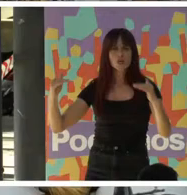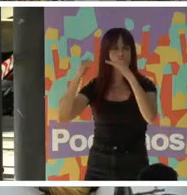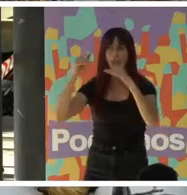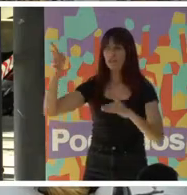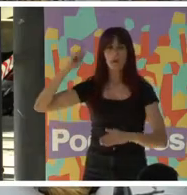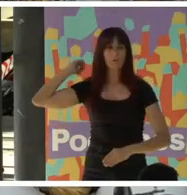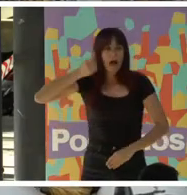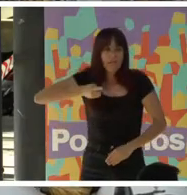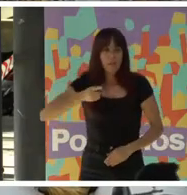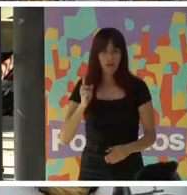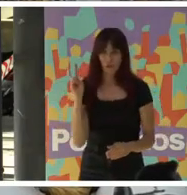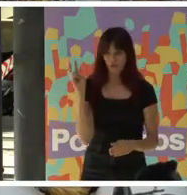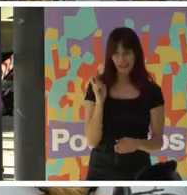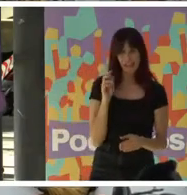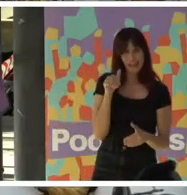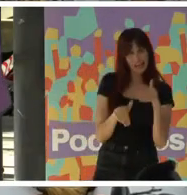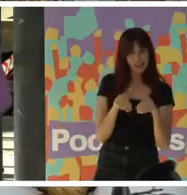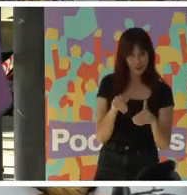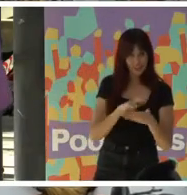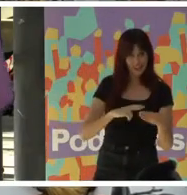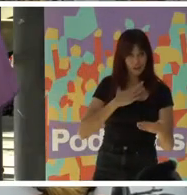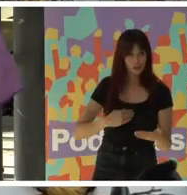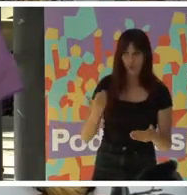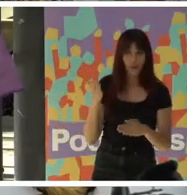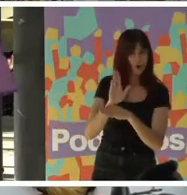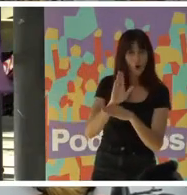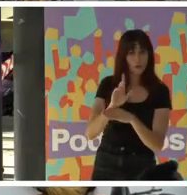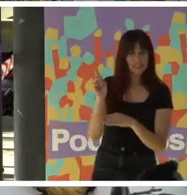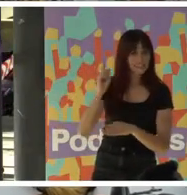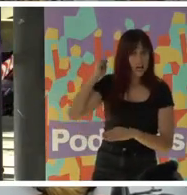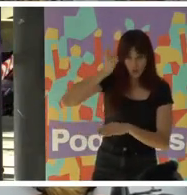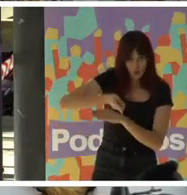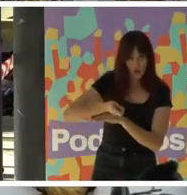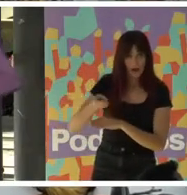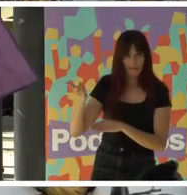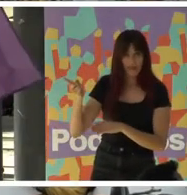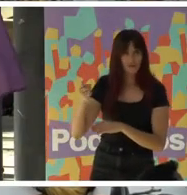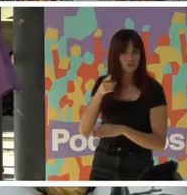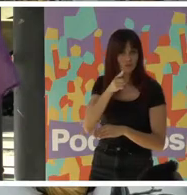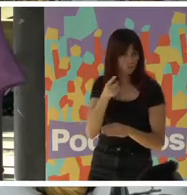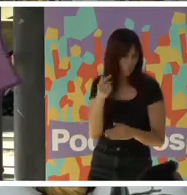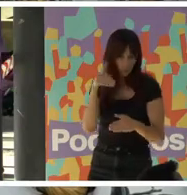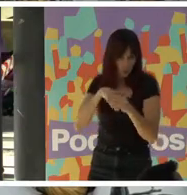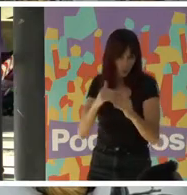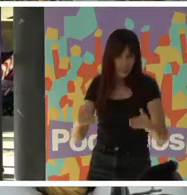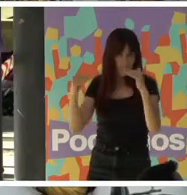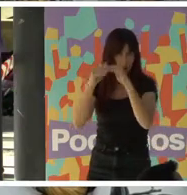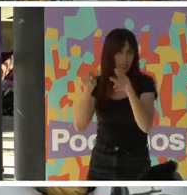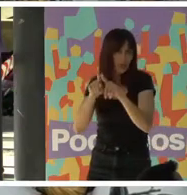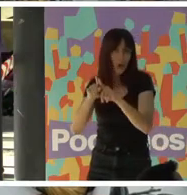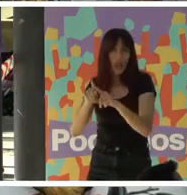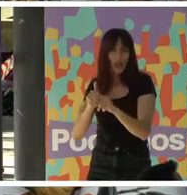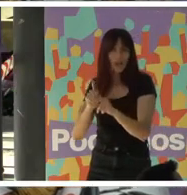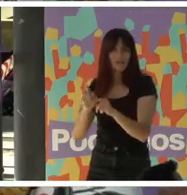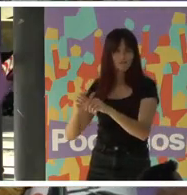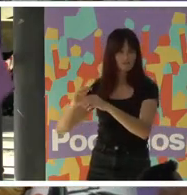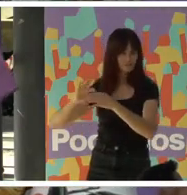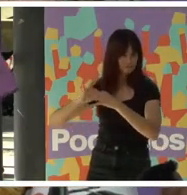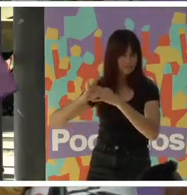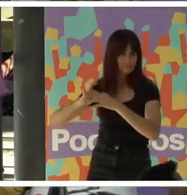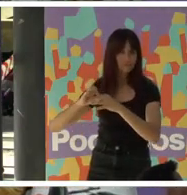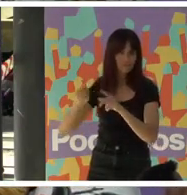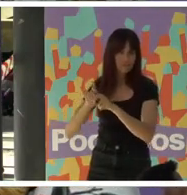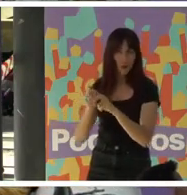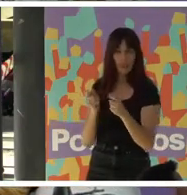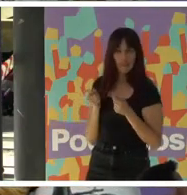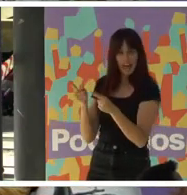sin presentarse a las elecciones aquí en la región de Murcia, que solo tienen en las instituciones auténticos capataces comerciales que les